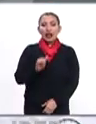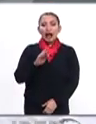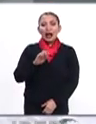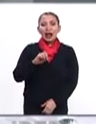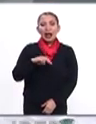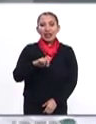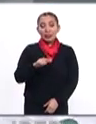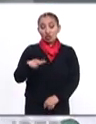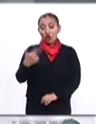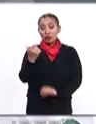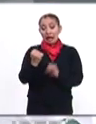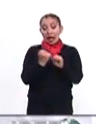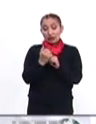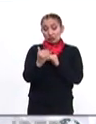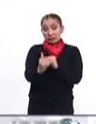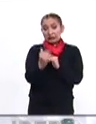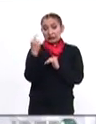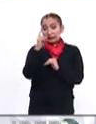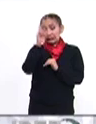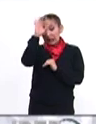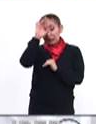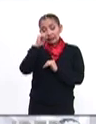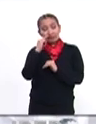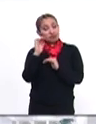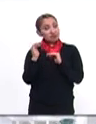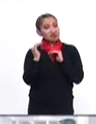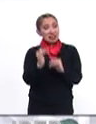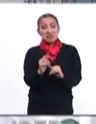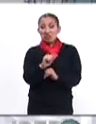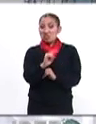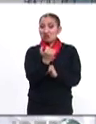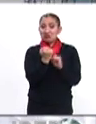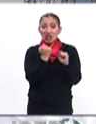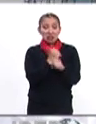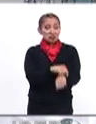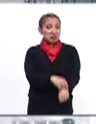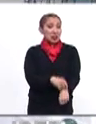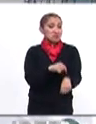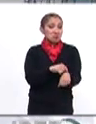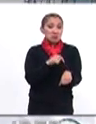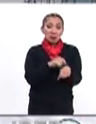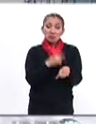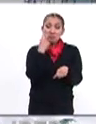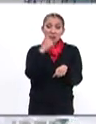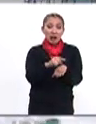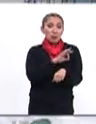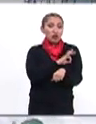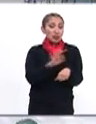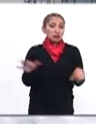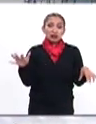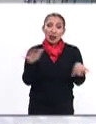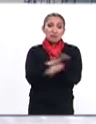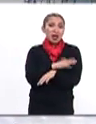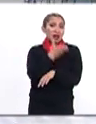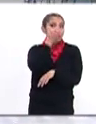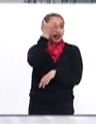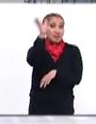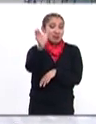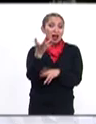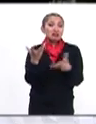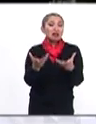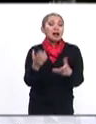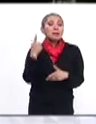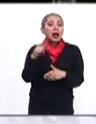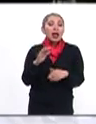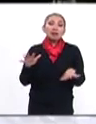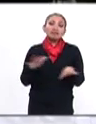Arlene, pues 12 años es lo que proponen los científicos como el tiempo que nos queda para poder pues todavía hacer